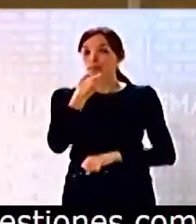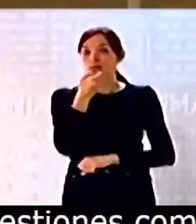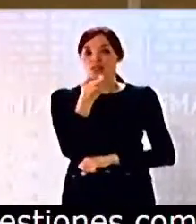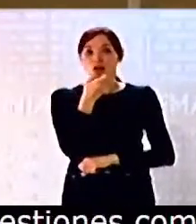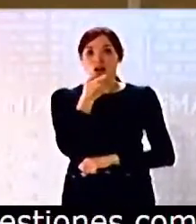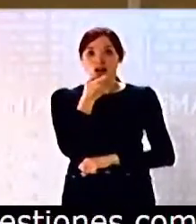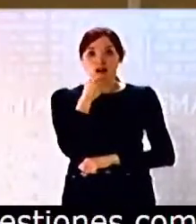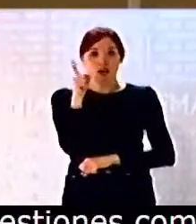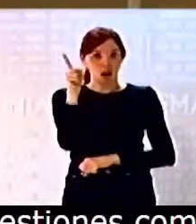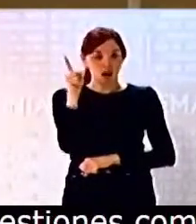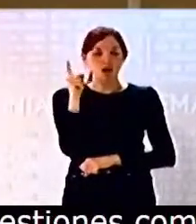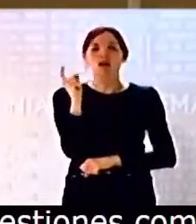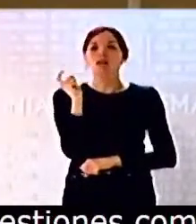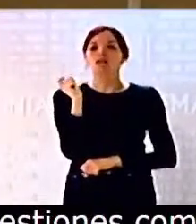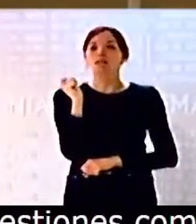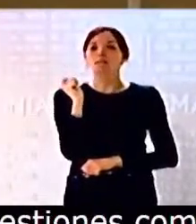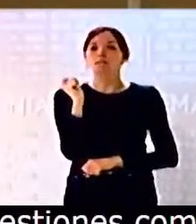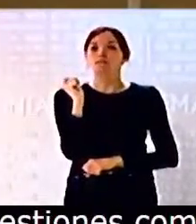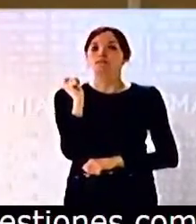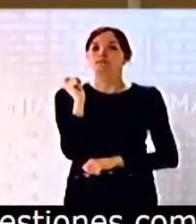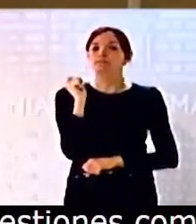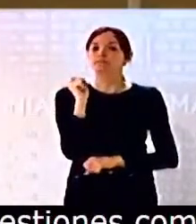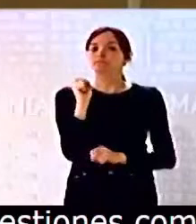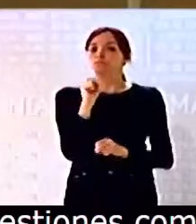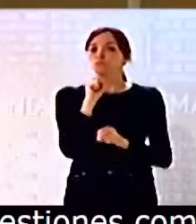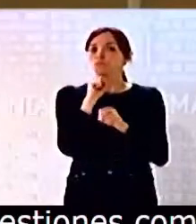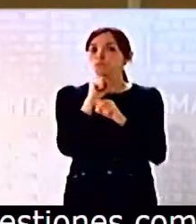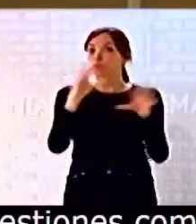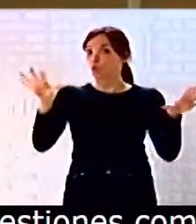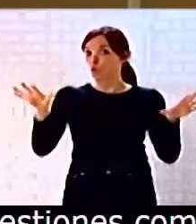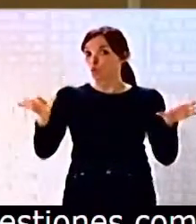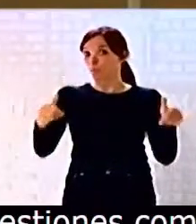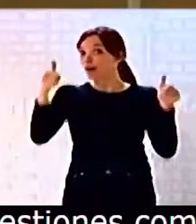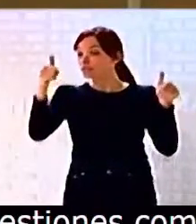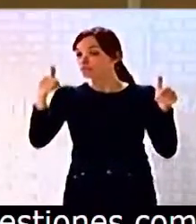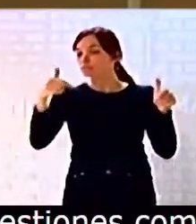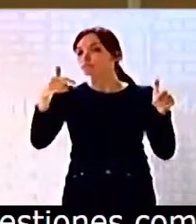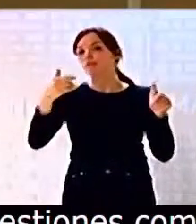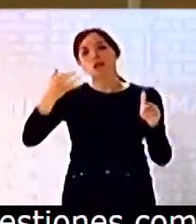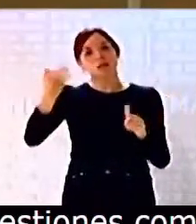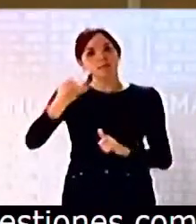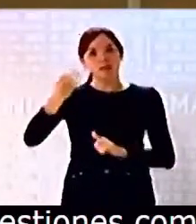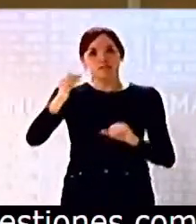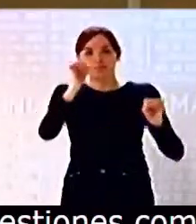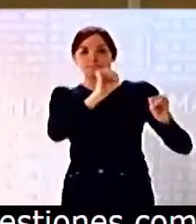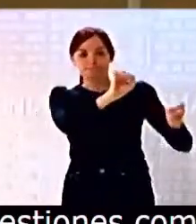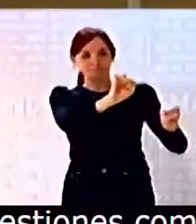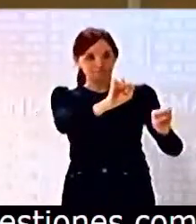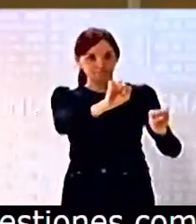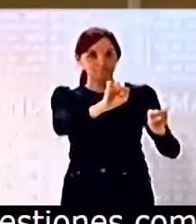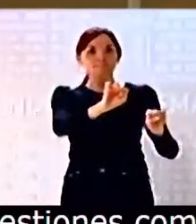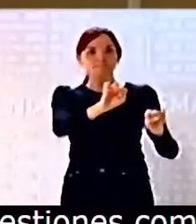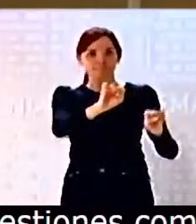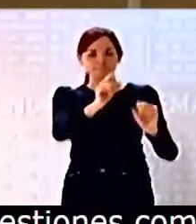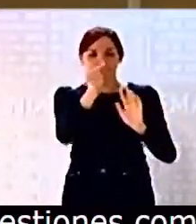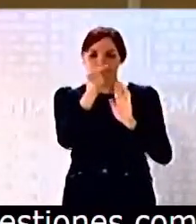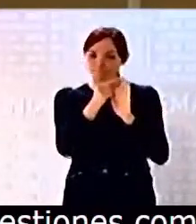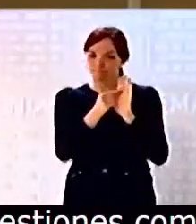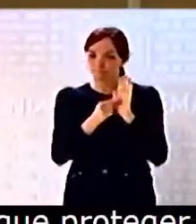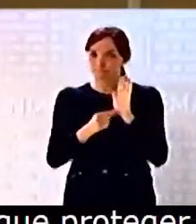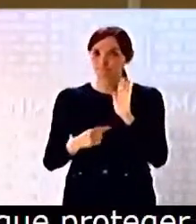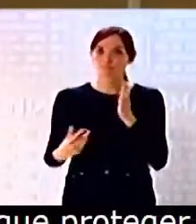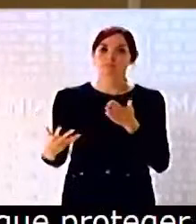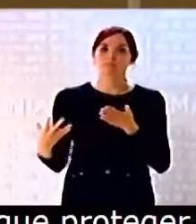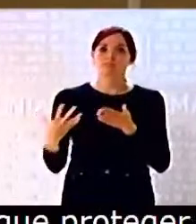británica es más contagiosa, pues tenemos que proteger de todas las medidas